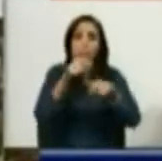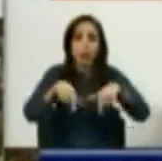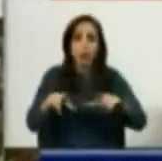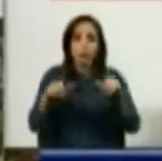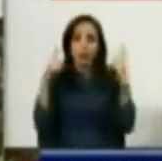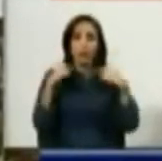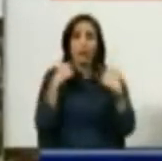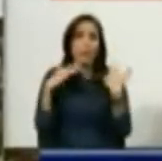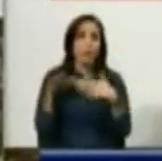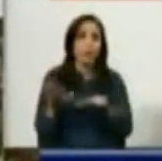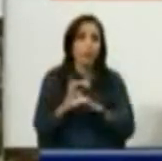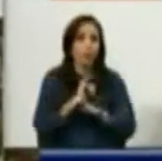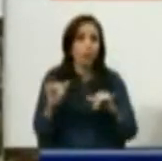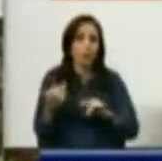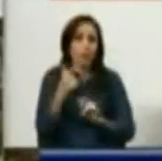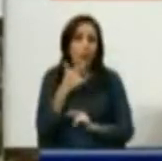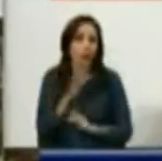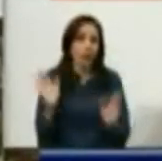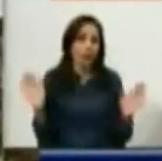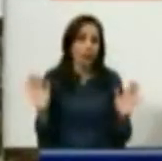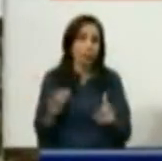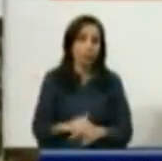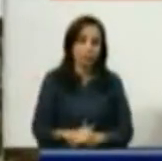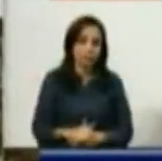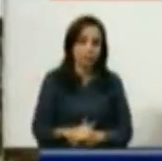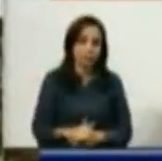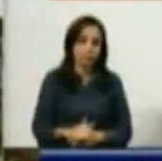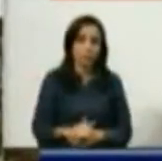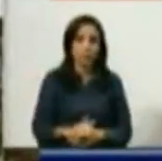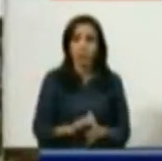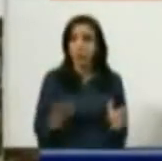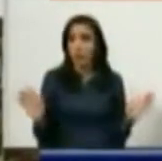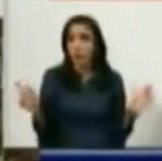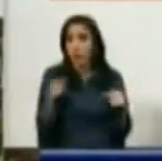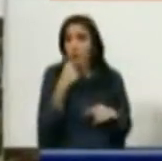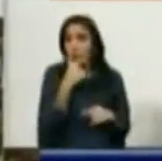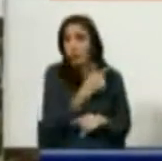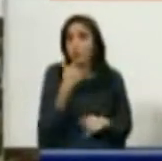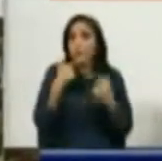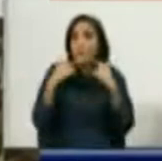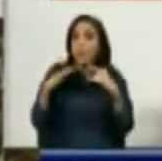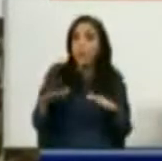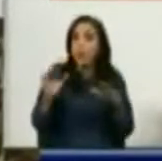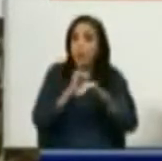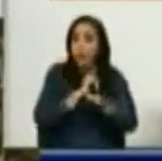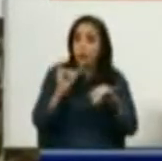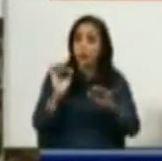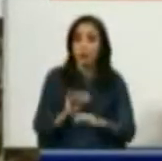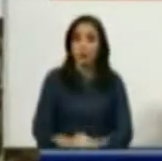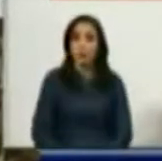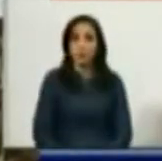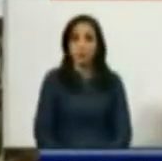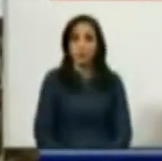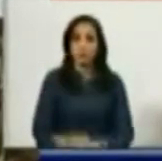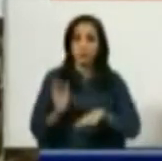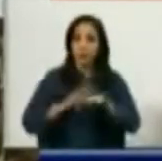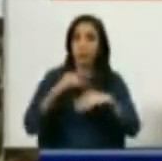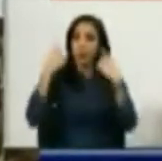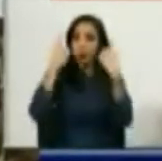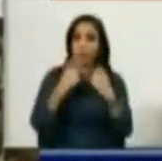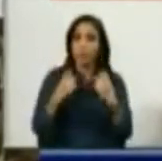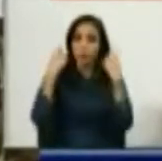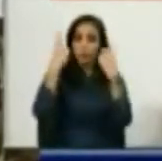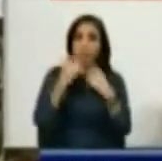Vargas según ellos la daban por la daban ellos por perdido Porque nada para ellos porque las encuestadoras le